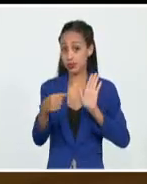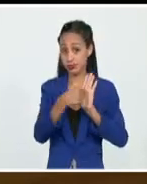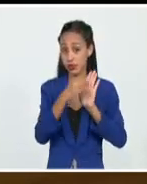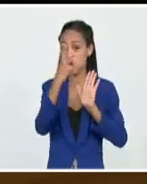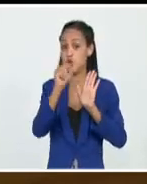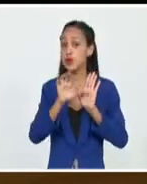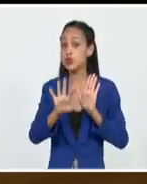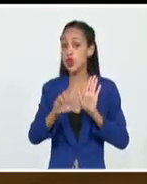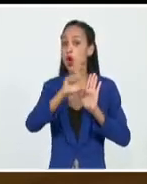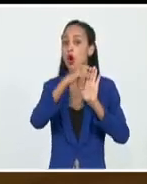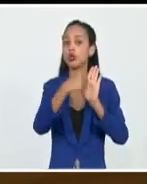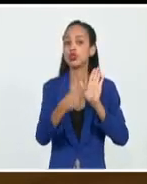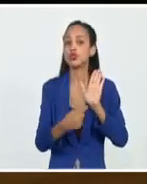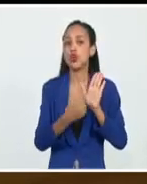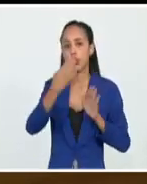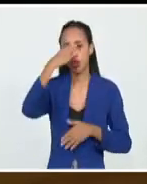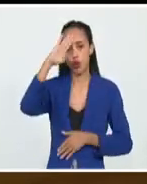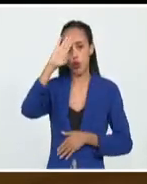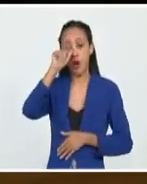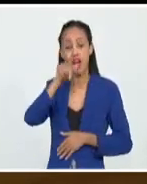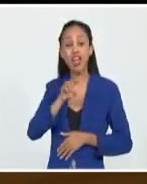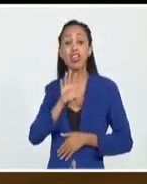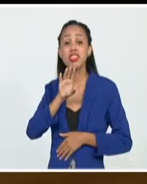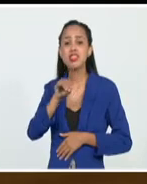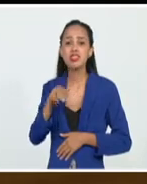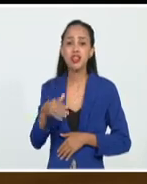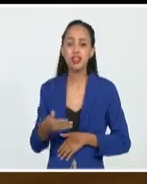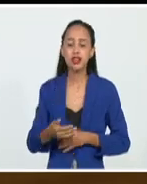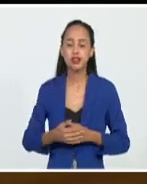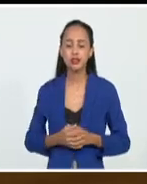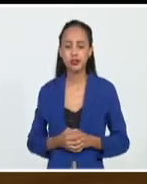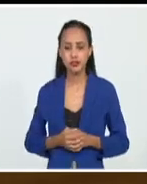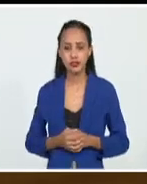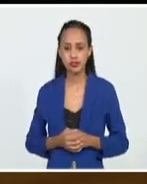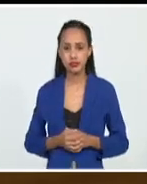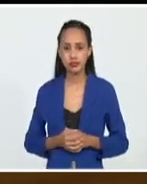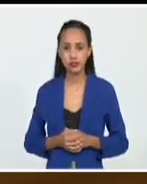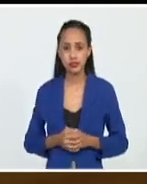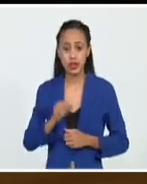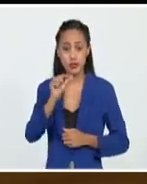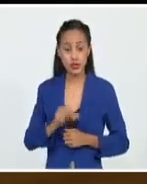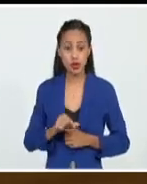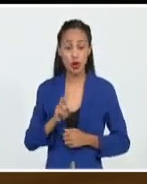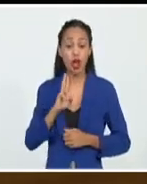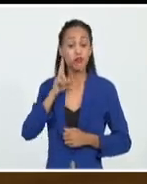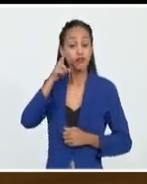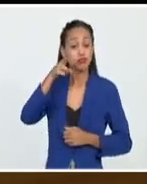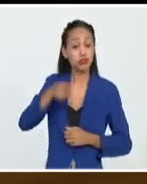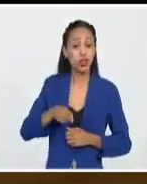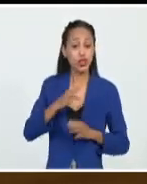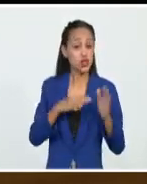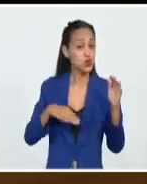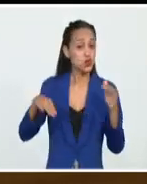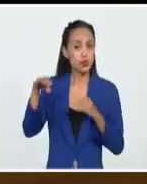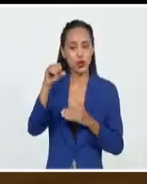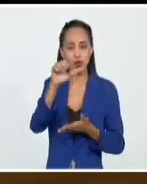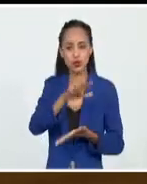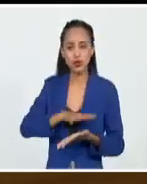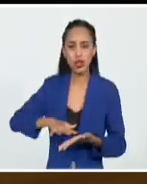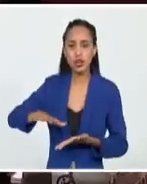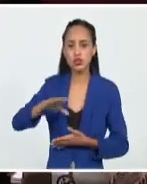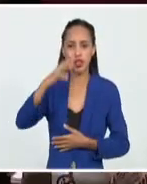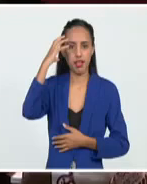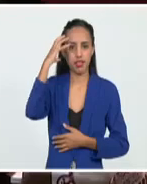de la República, que lo consagra como la fuerza dirigente superior de la sociedad y del